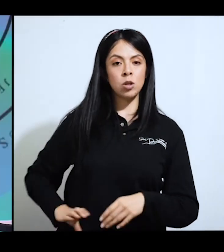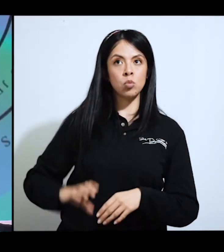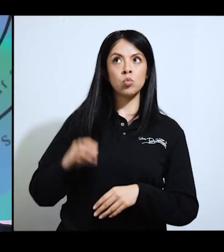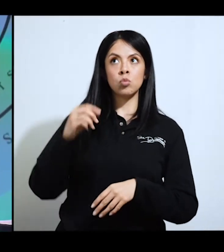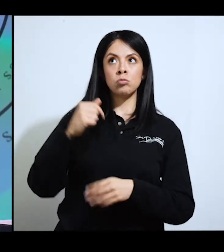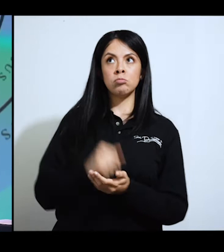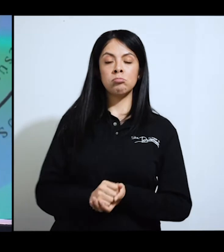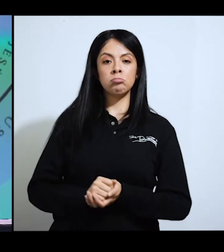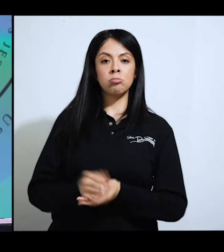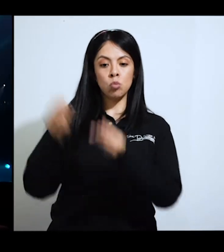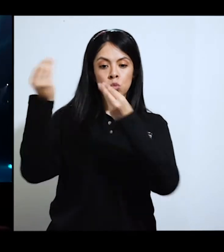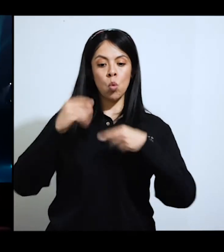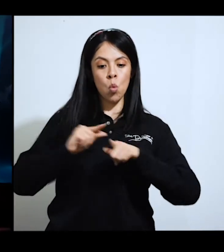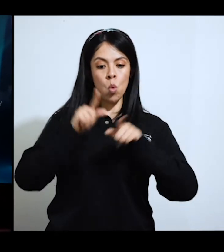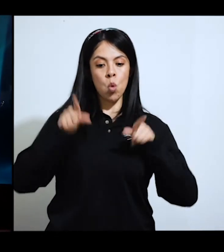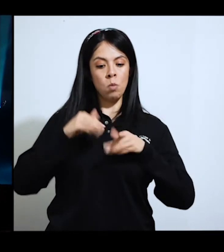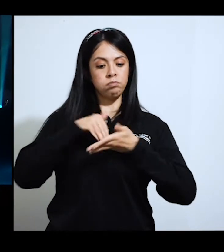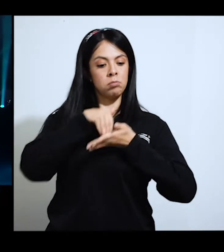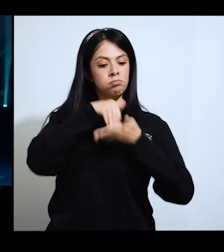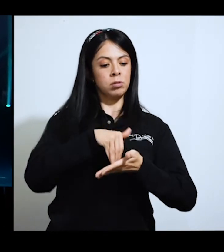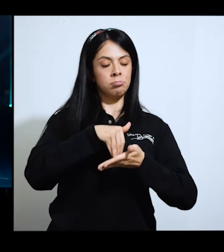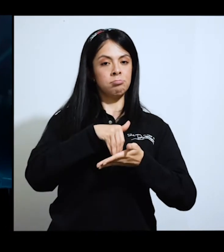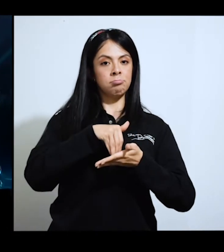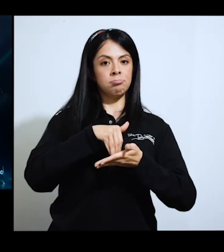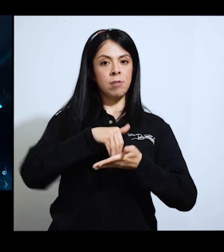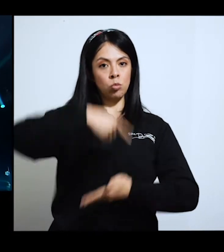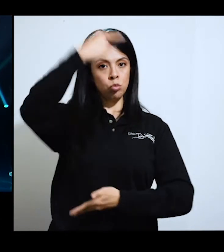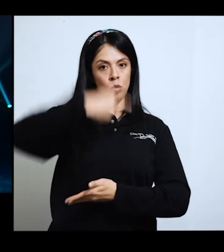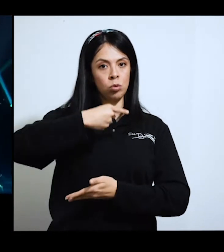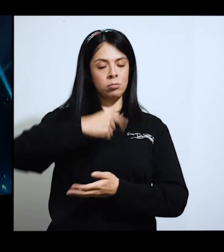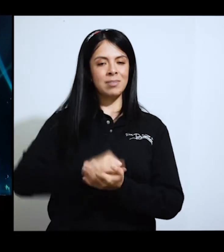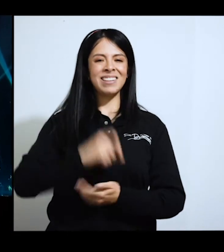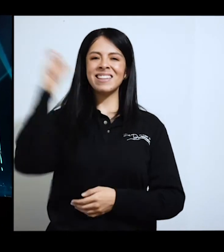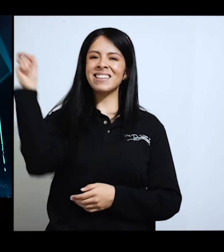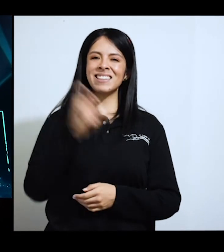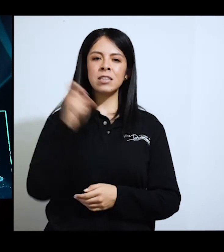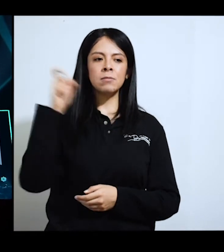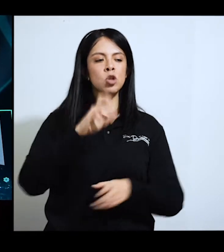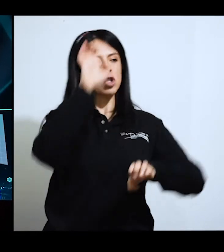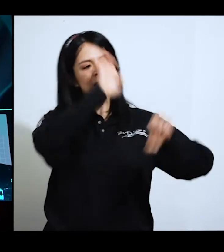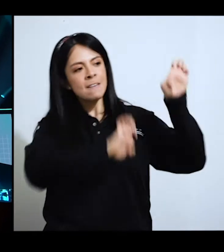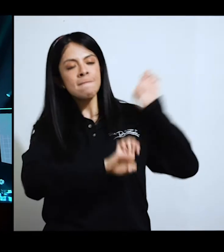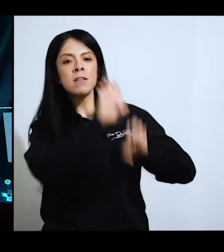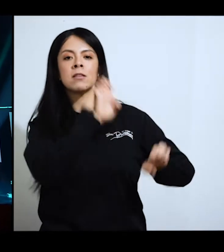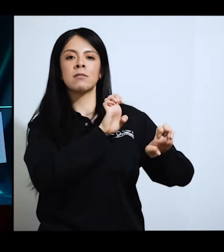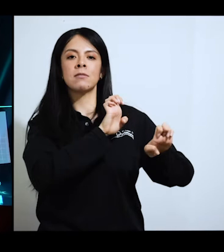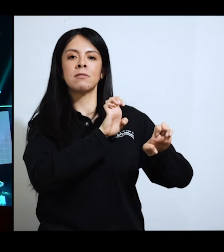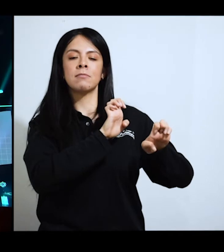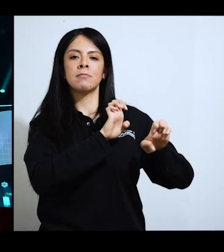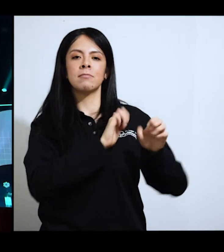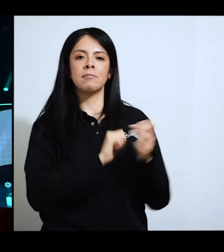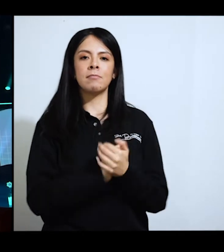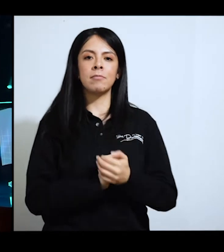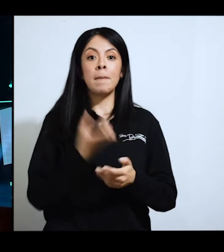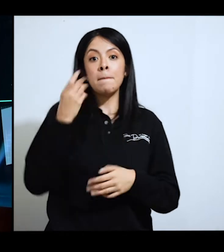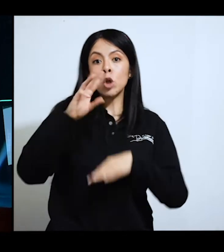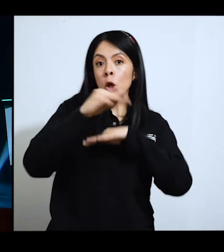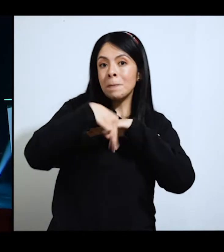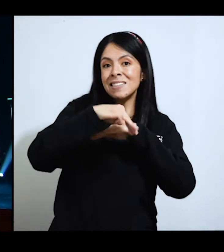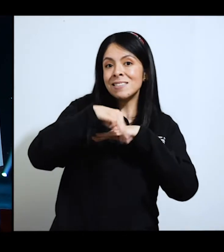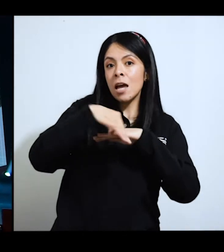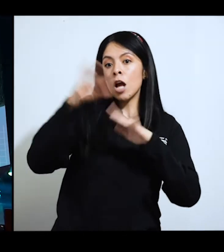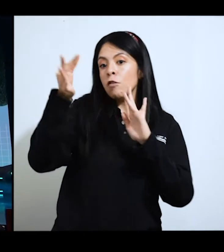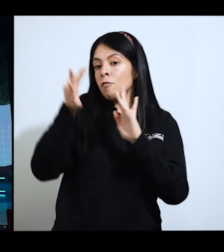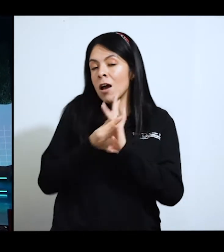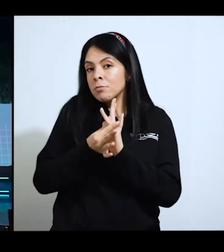autoridad, una posición. Y aquí dice que tenemos que defender eso. Puede ser su ministerio, su